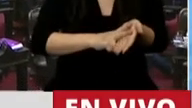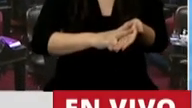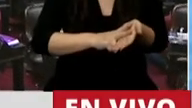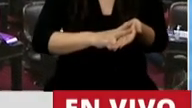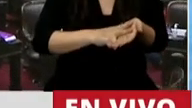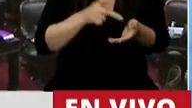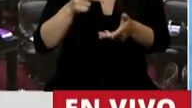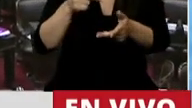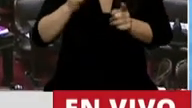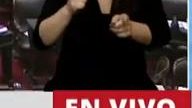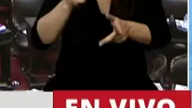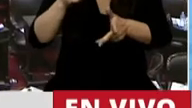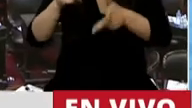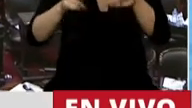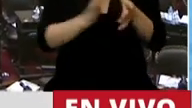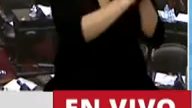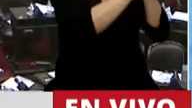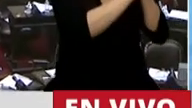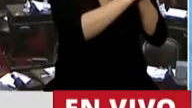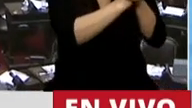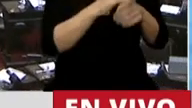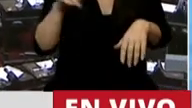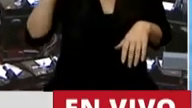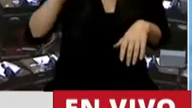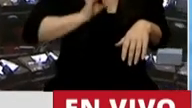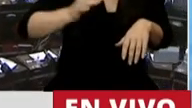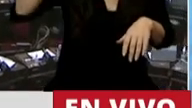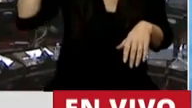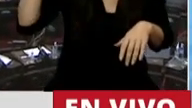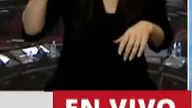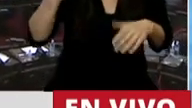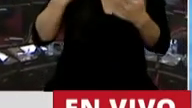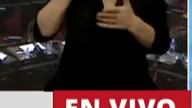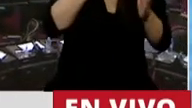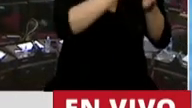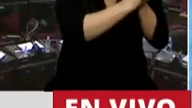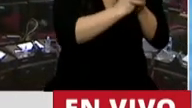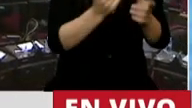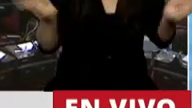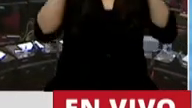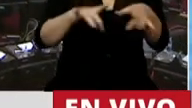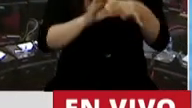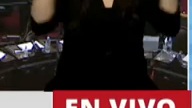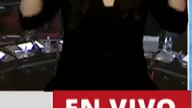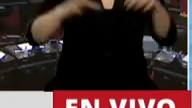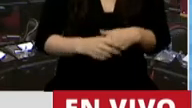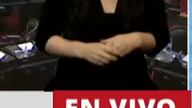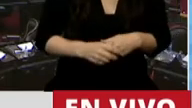las palabras de Raúl Alfonsín, que hace 30 años nos devolvía la democracia, pero también fue el